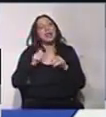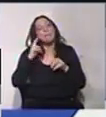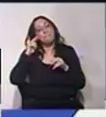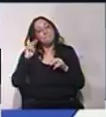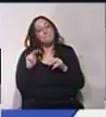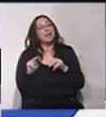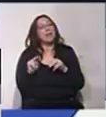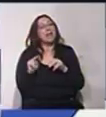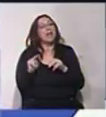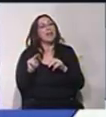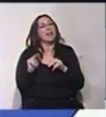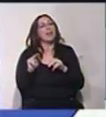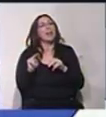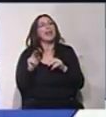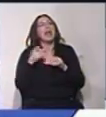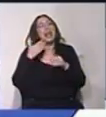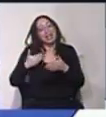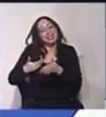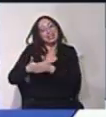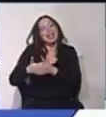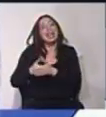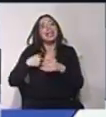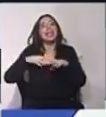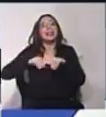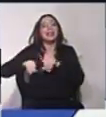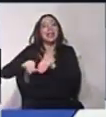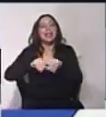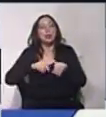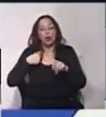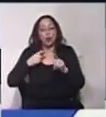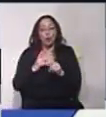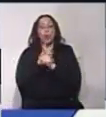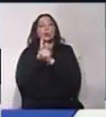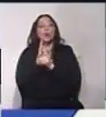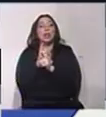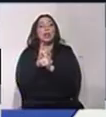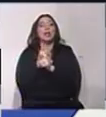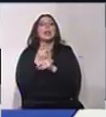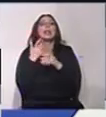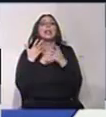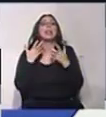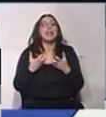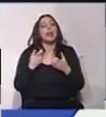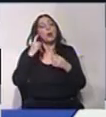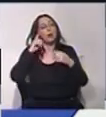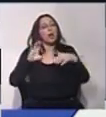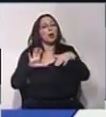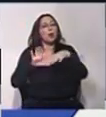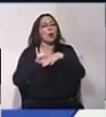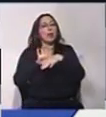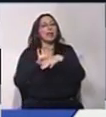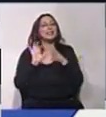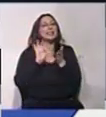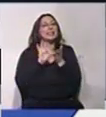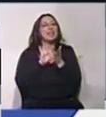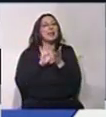muy hacia la cercanía en territorio del usuario y muy intentando una coherencia con el Sistema